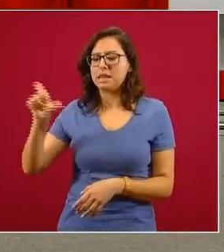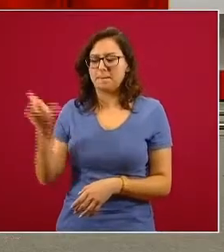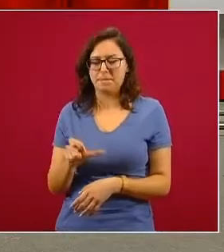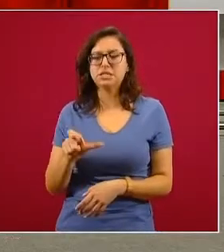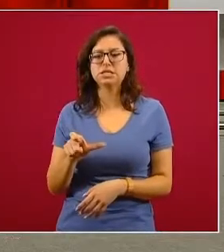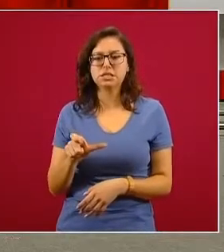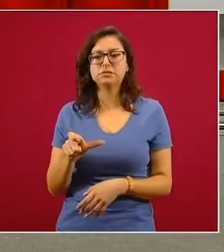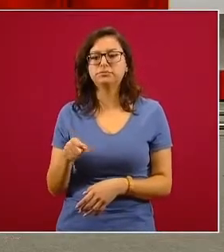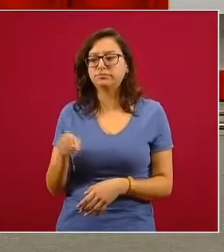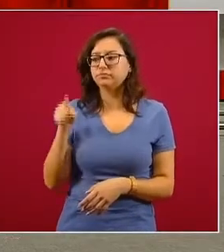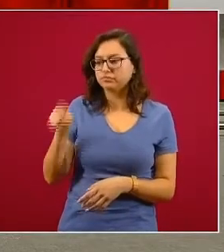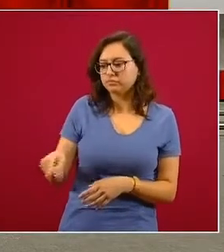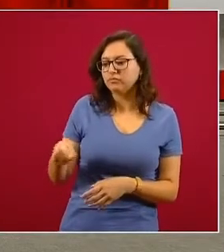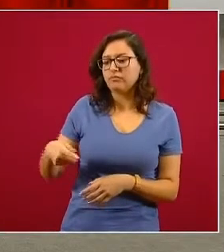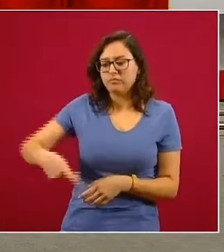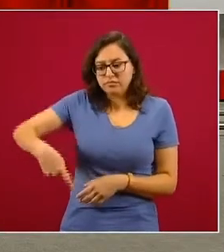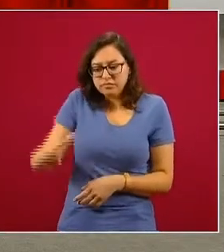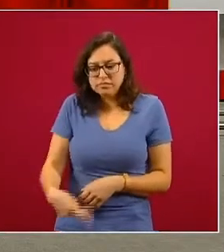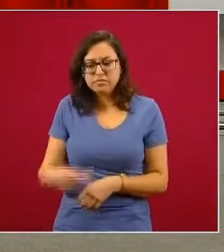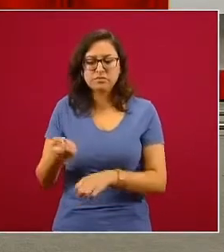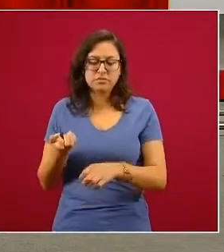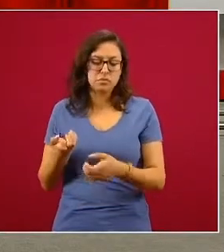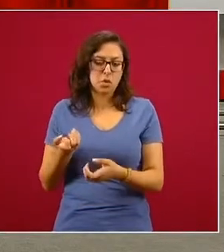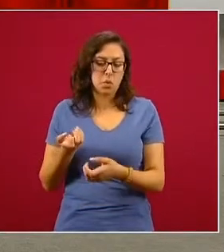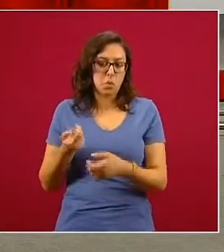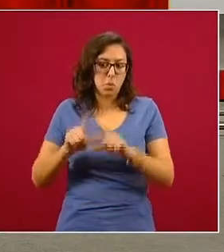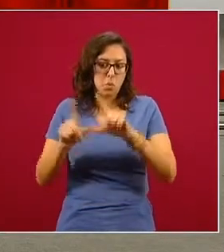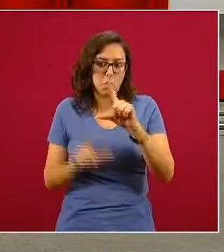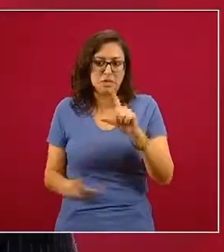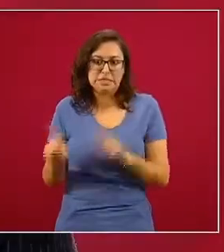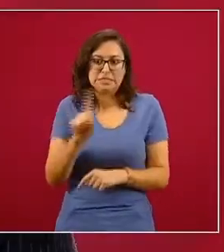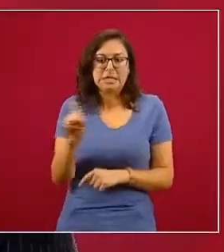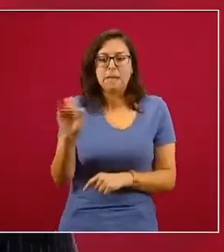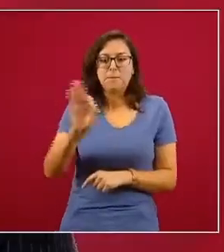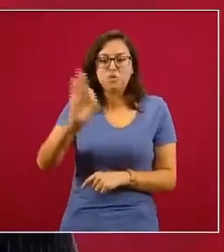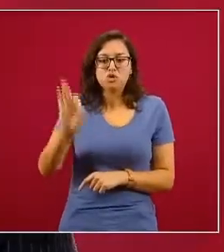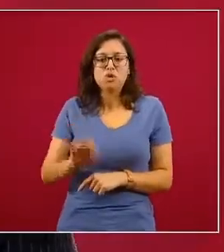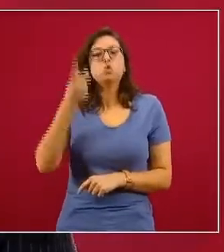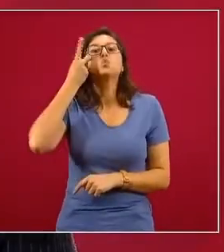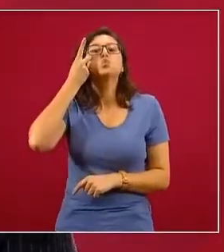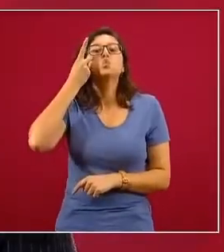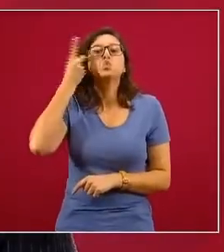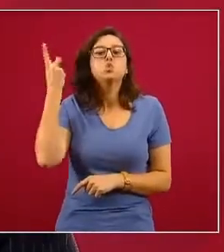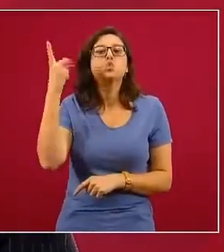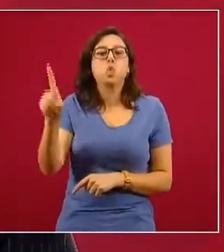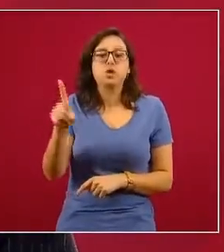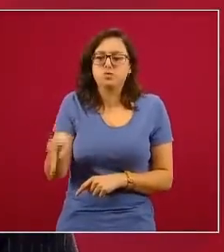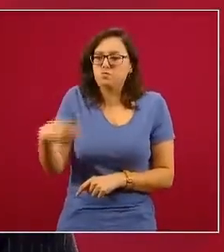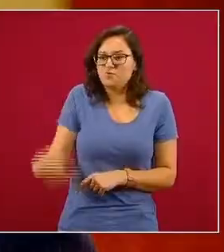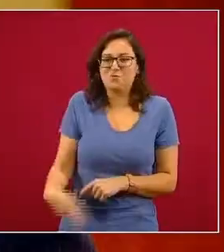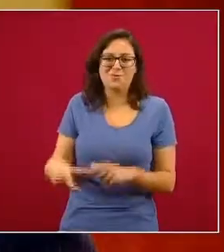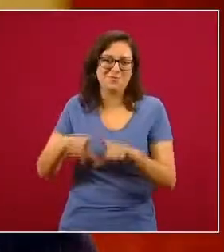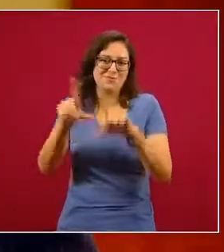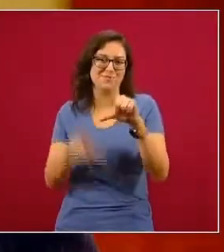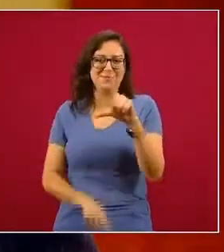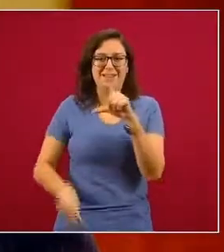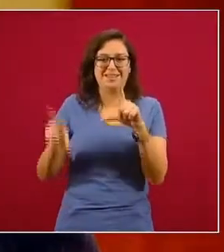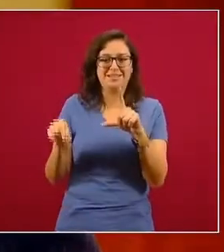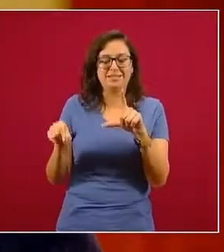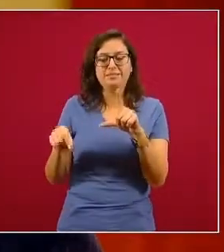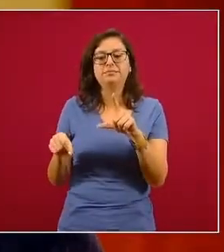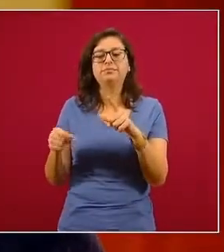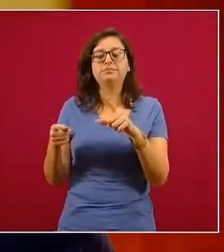México. Es una empresa paraestatal, prácticamente de 100% propiedad de la nación, propiedad del Estado